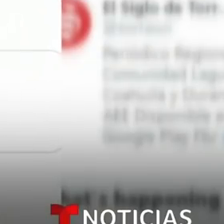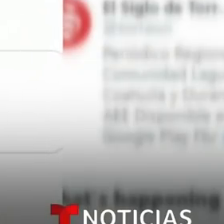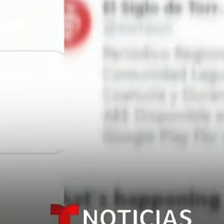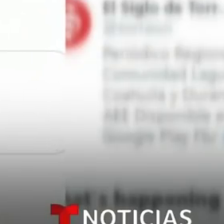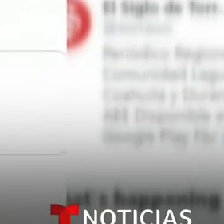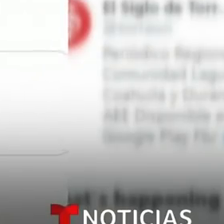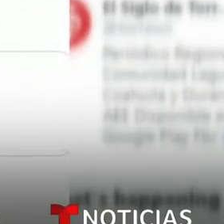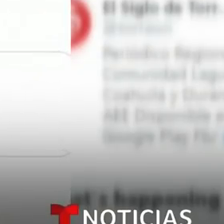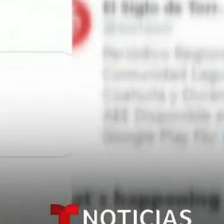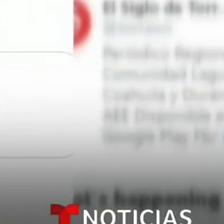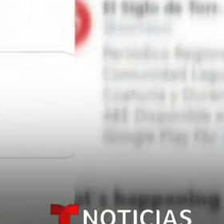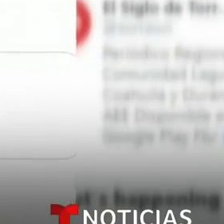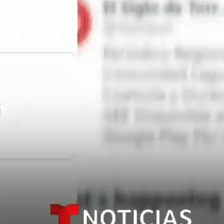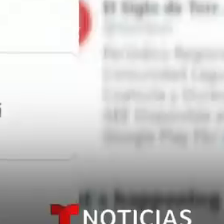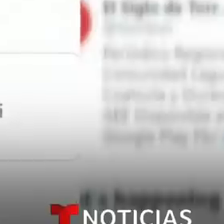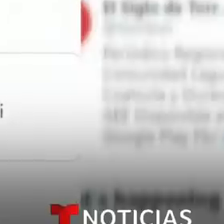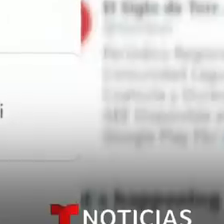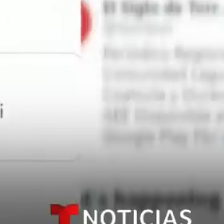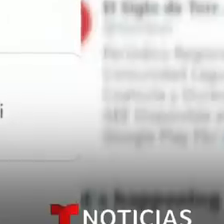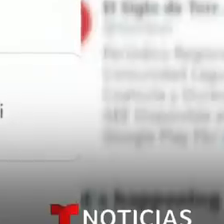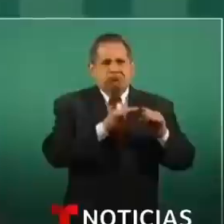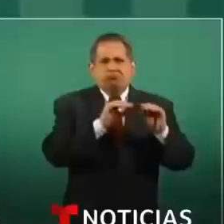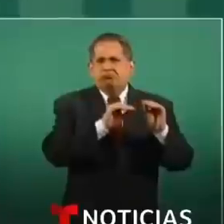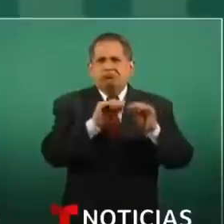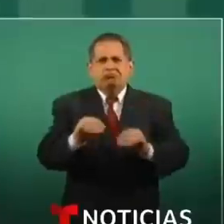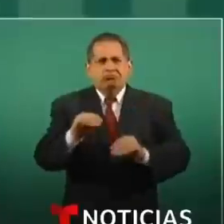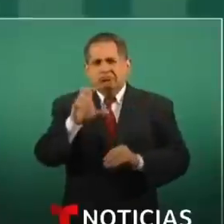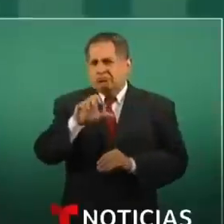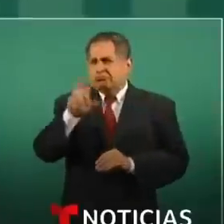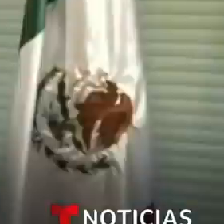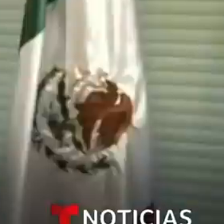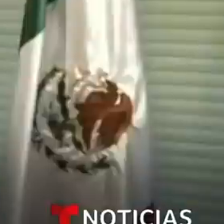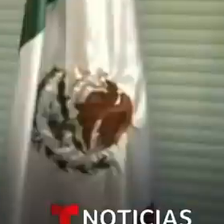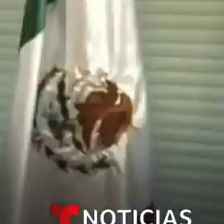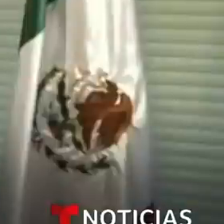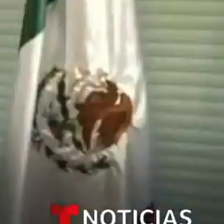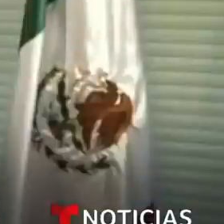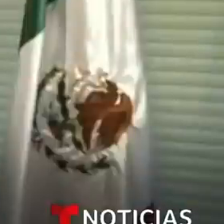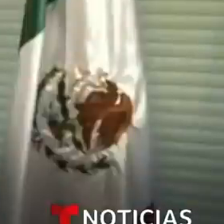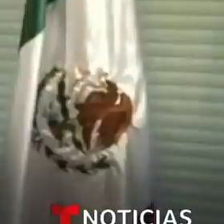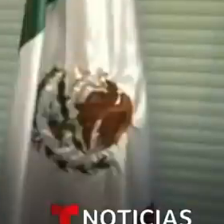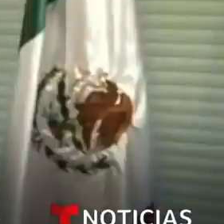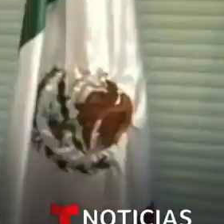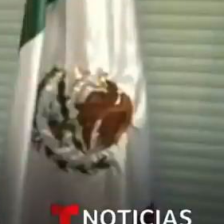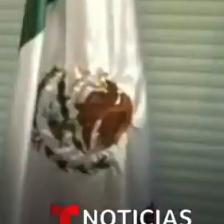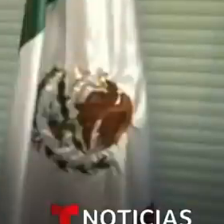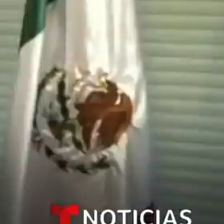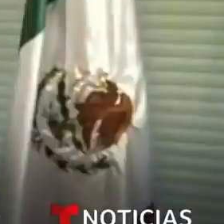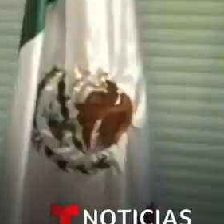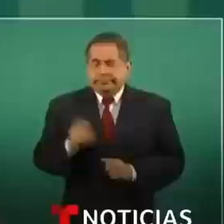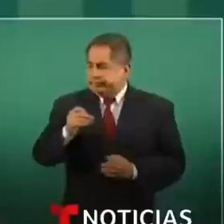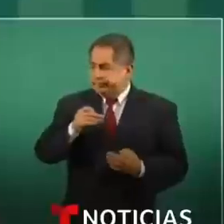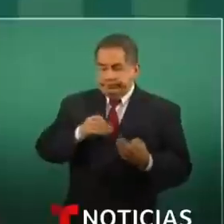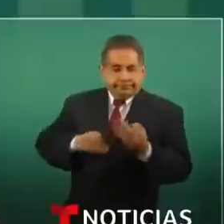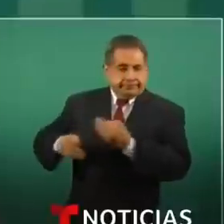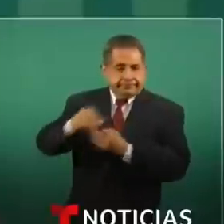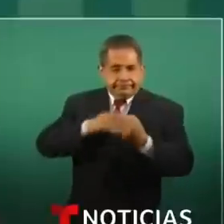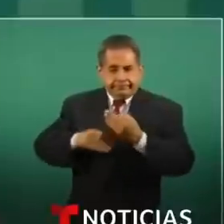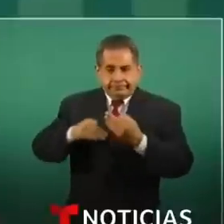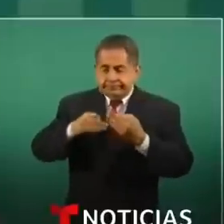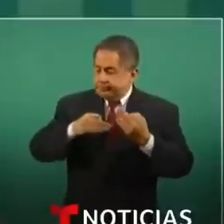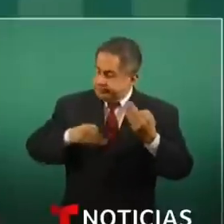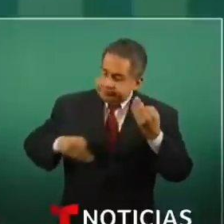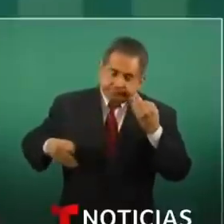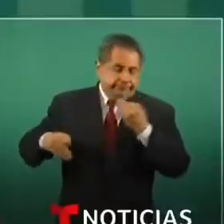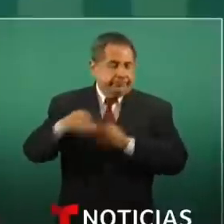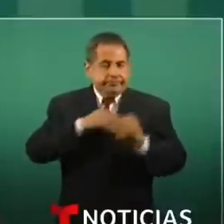Twitter, Lidia Cacho dijo que los cómplices se reunieron. Para el gobierno, Marín es inocente hasta que se demuestre lo contrario. Todos en este